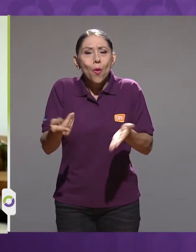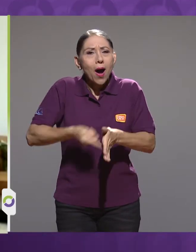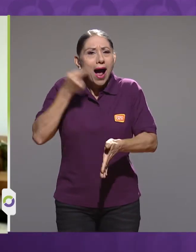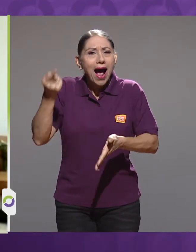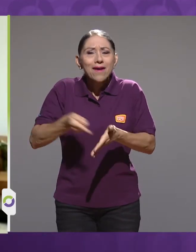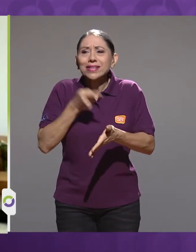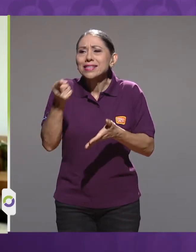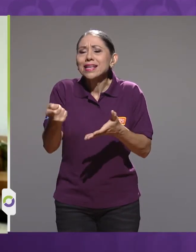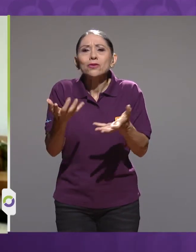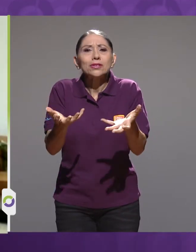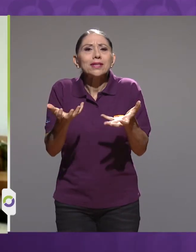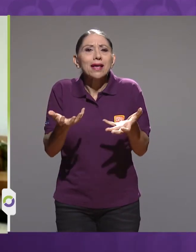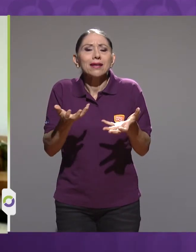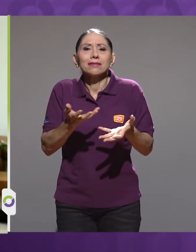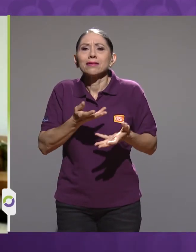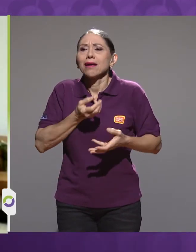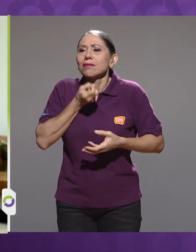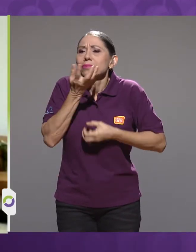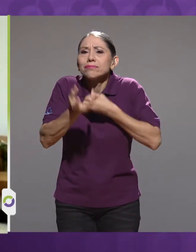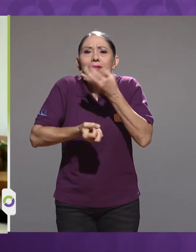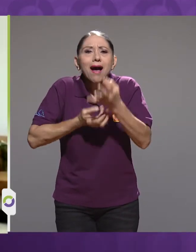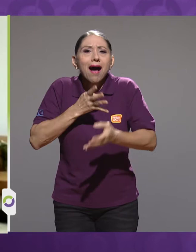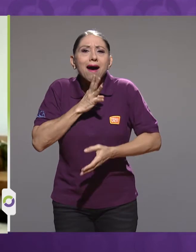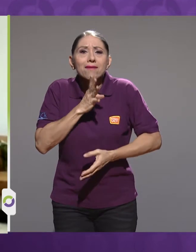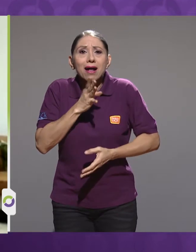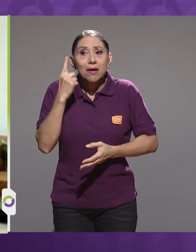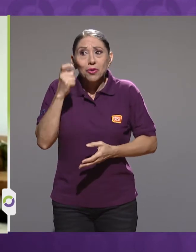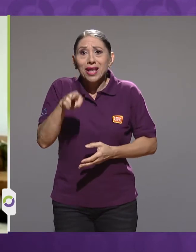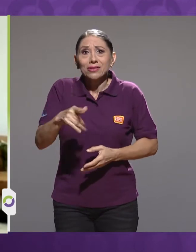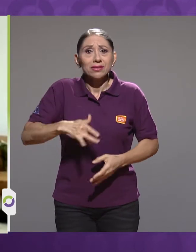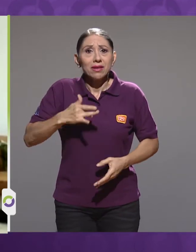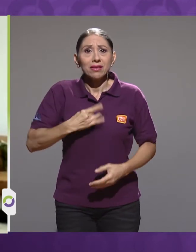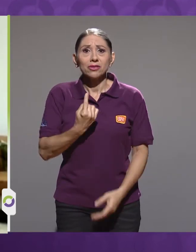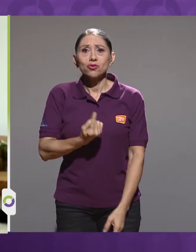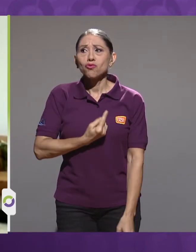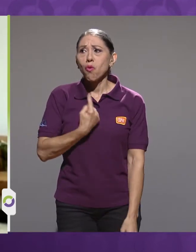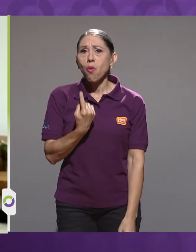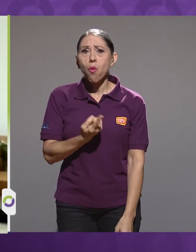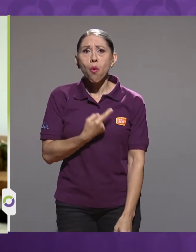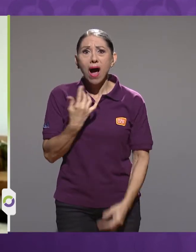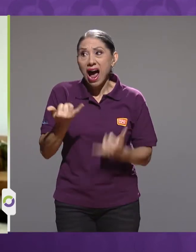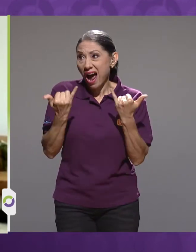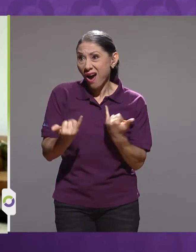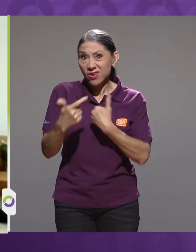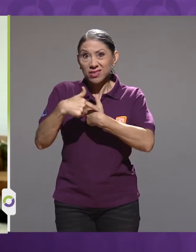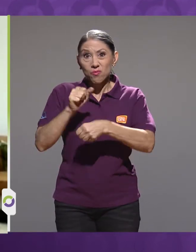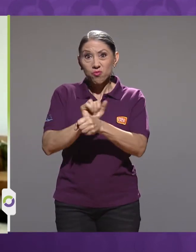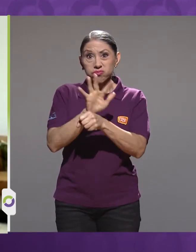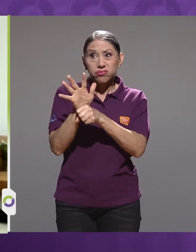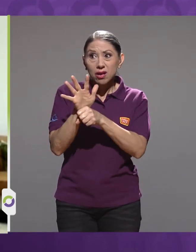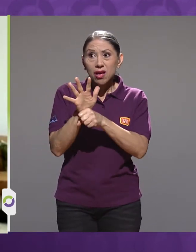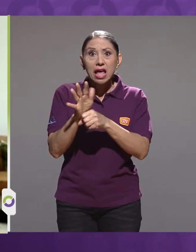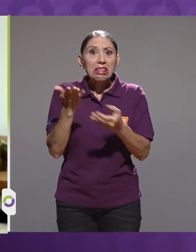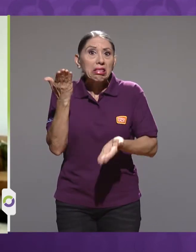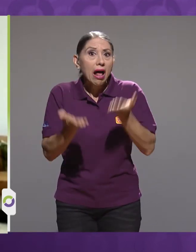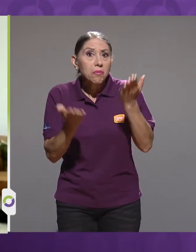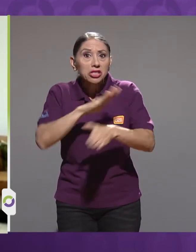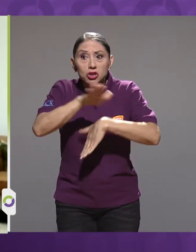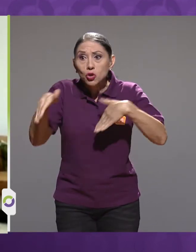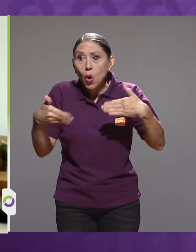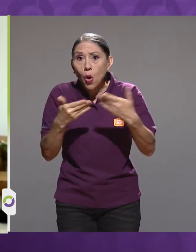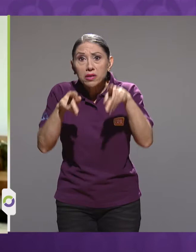deseo de hablar con él. La soledad ahora es muy grande. En esta pandemia, aunque estemos